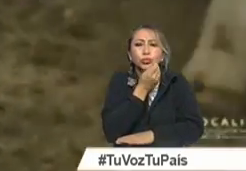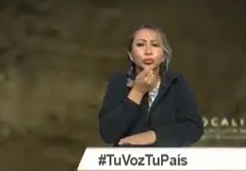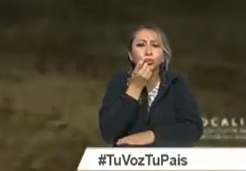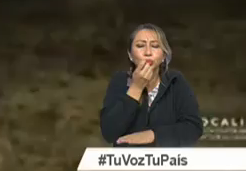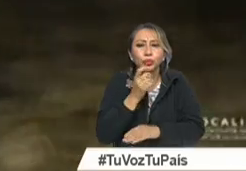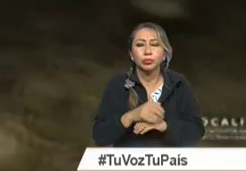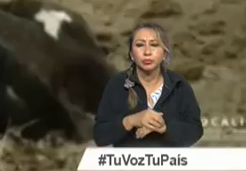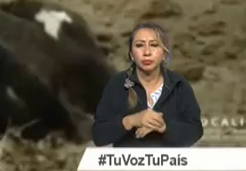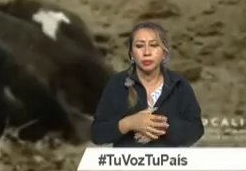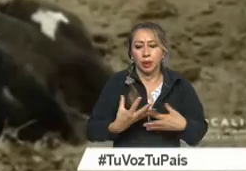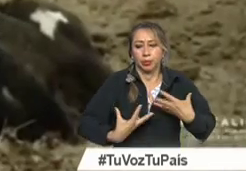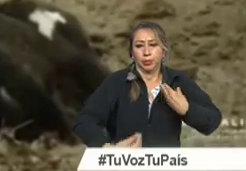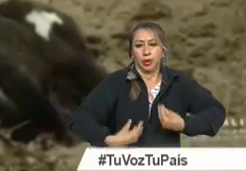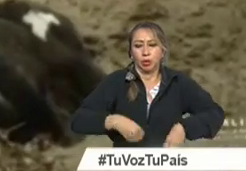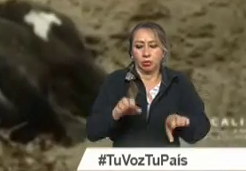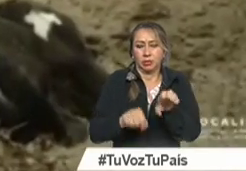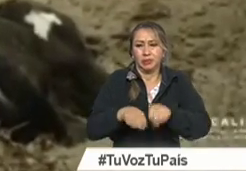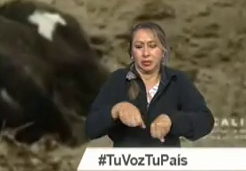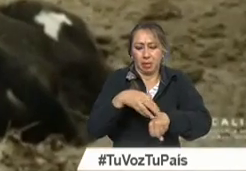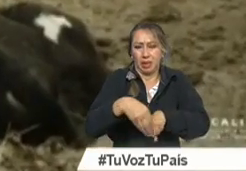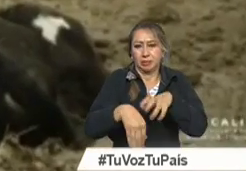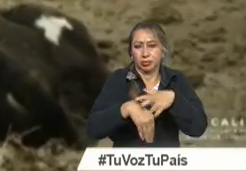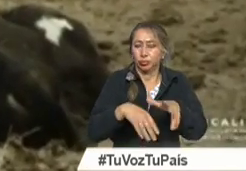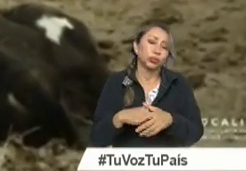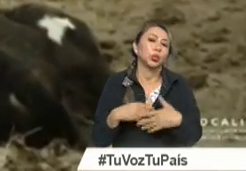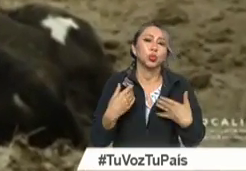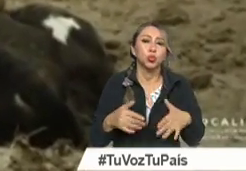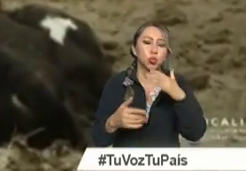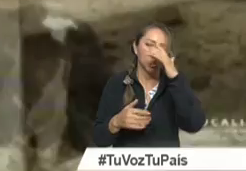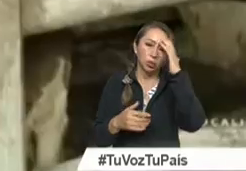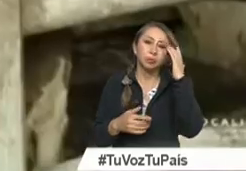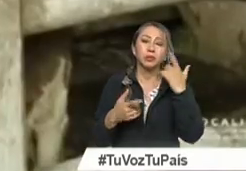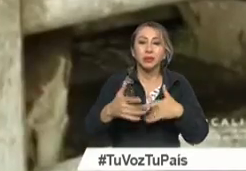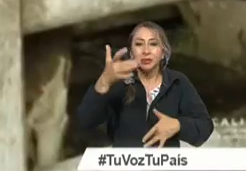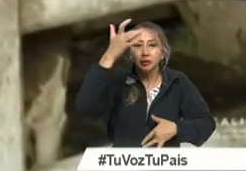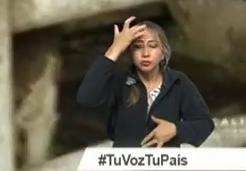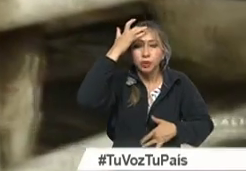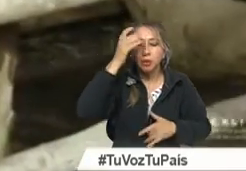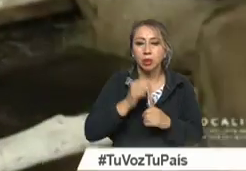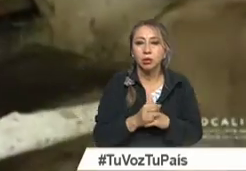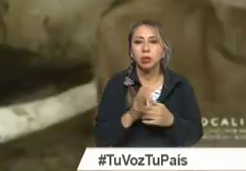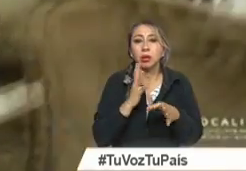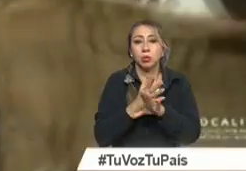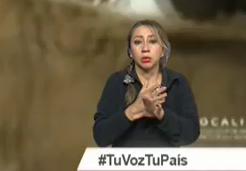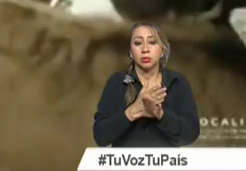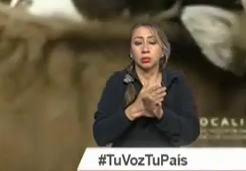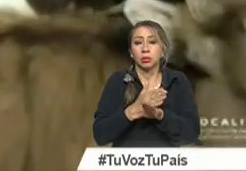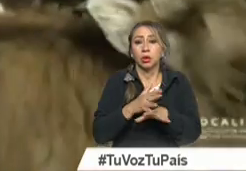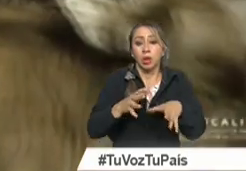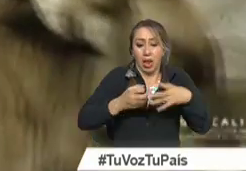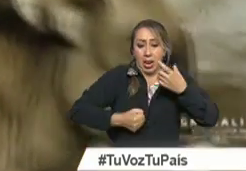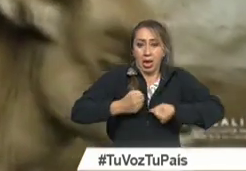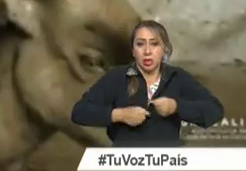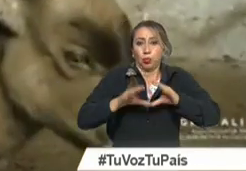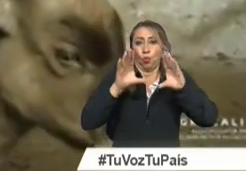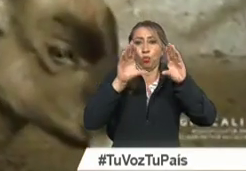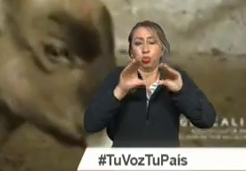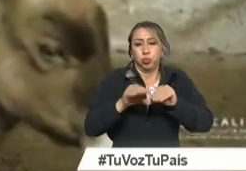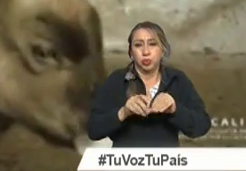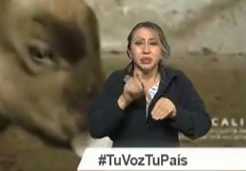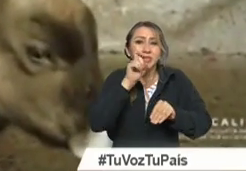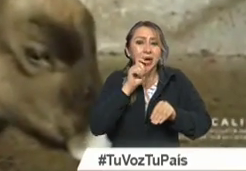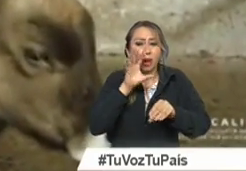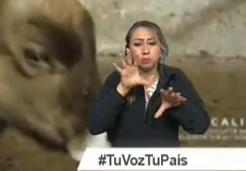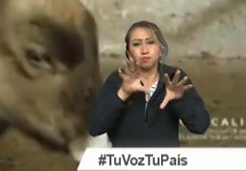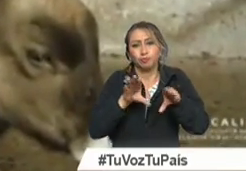ubres y pezuñas del animal como consecuencia de esta afectación se genera baja producción de leche y carne y por